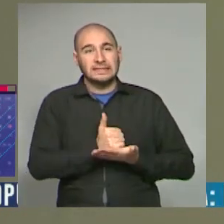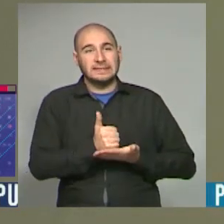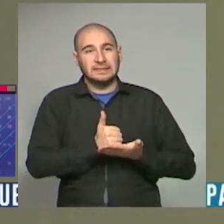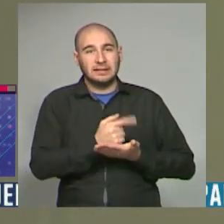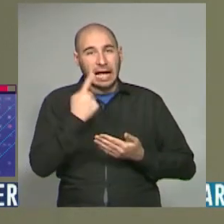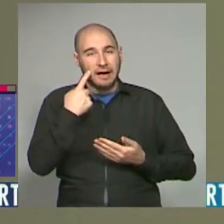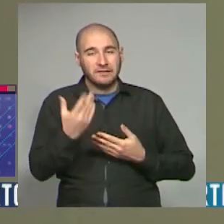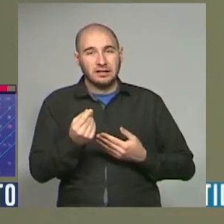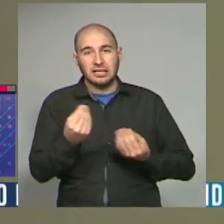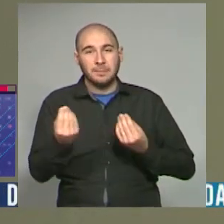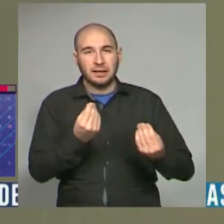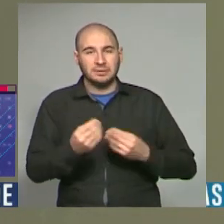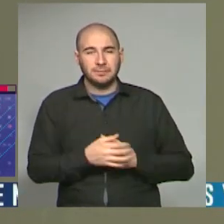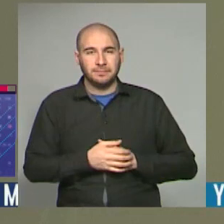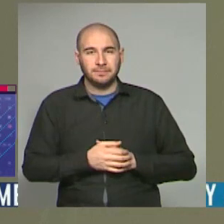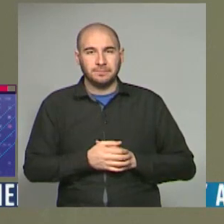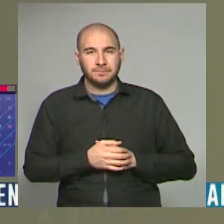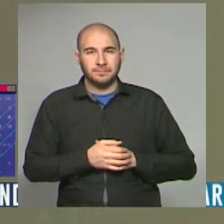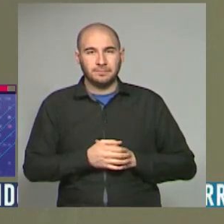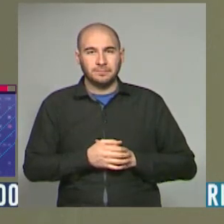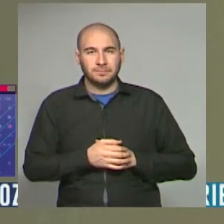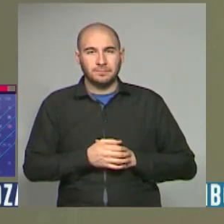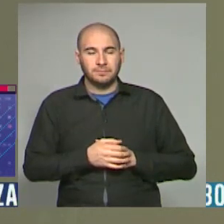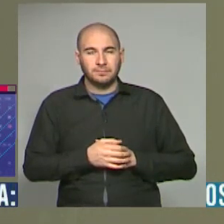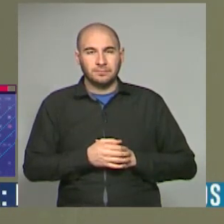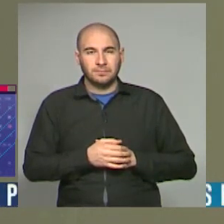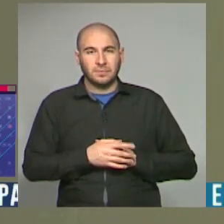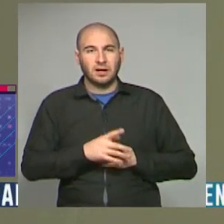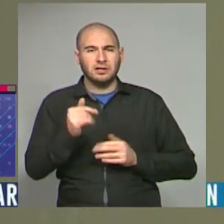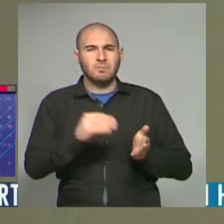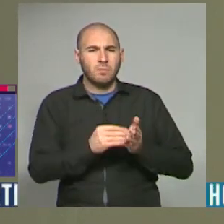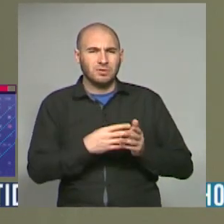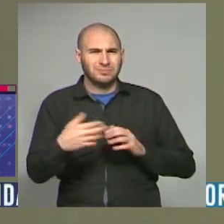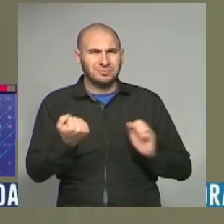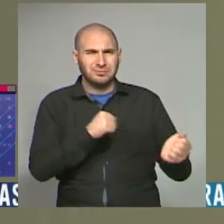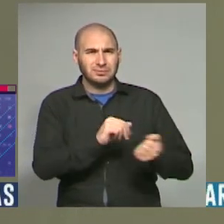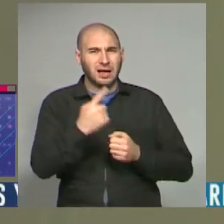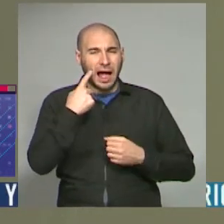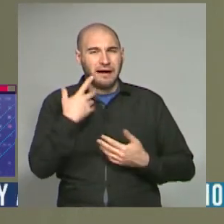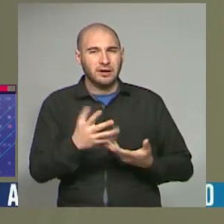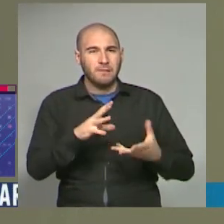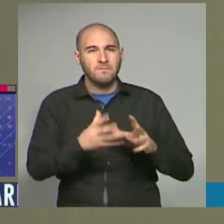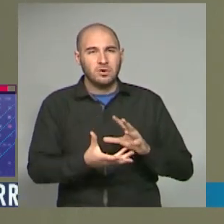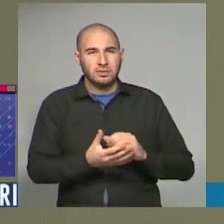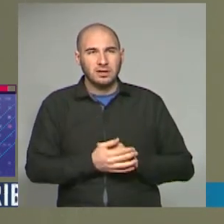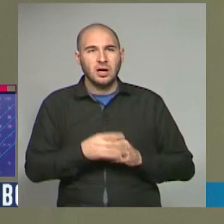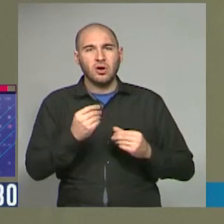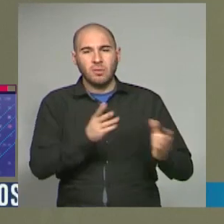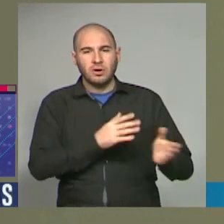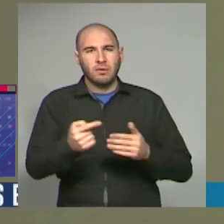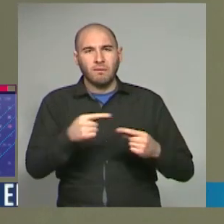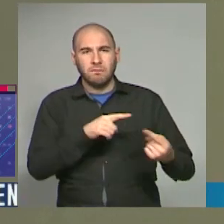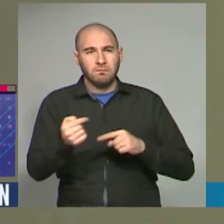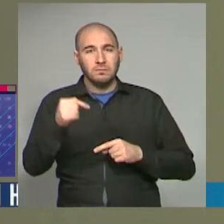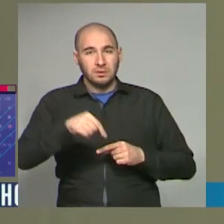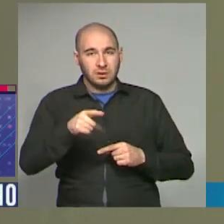de ver qué puede suceder. Y entonces se viven grandes momentos de tensión. Hay que ver cómo se lleva adelante el conflicto